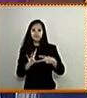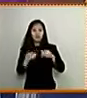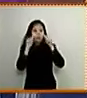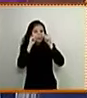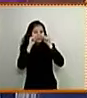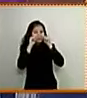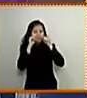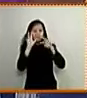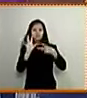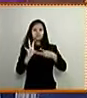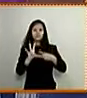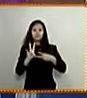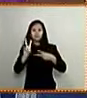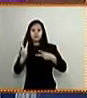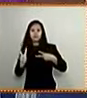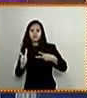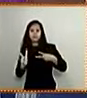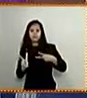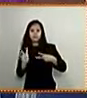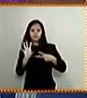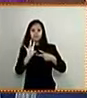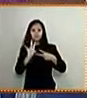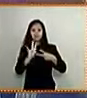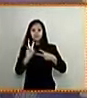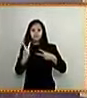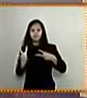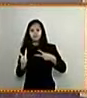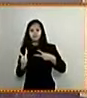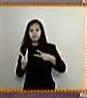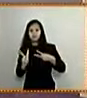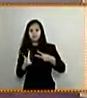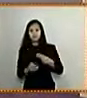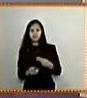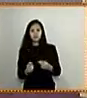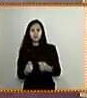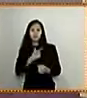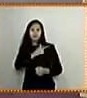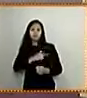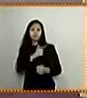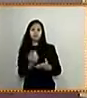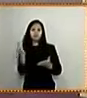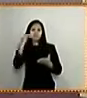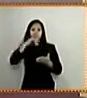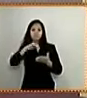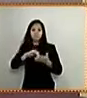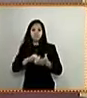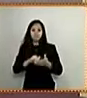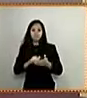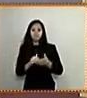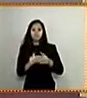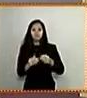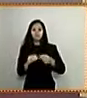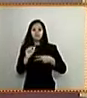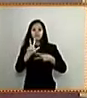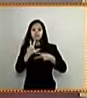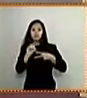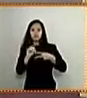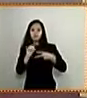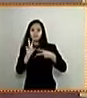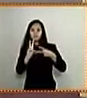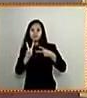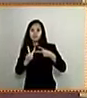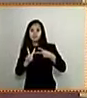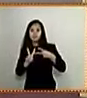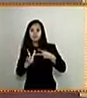Atentos, y este es el 2, segundo número premiado, 72. Con gusto repito los dos números premiados, 30 y